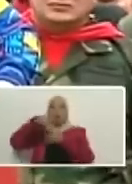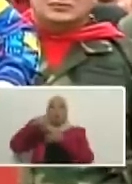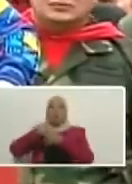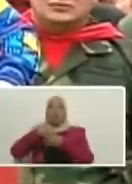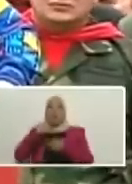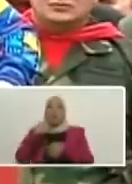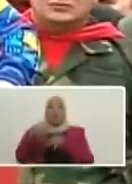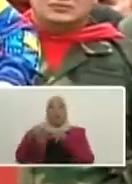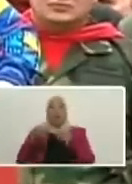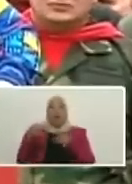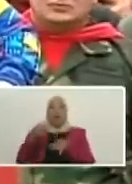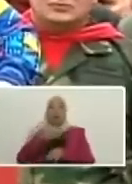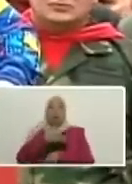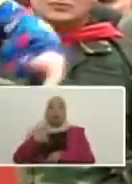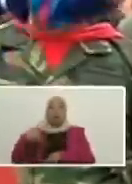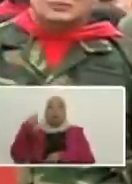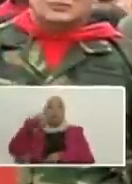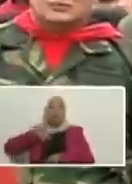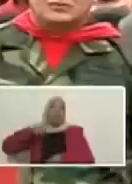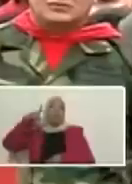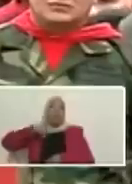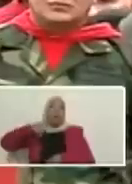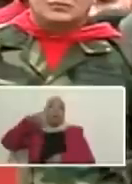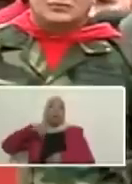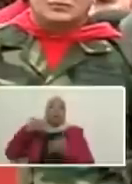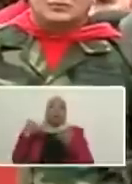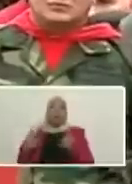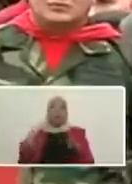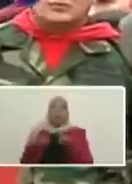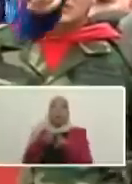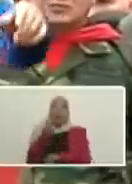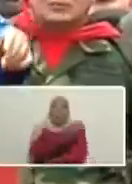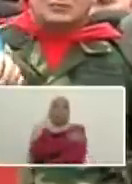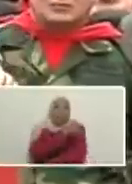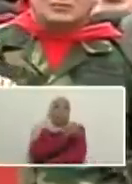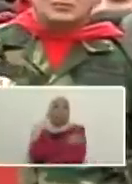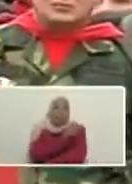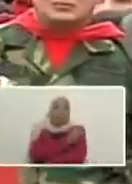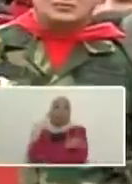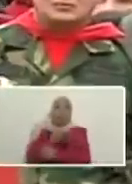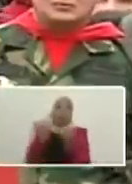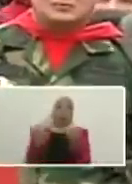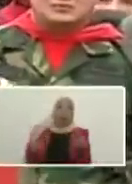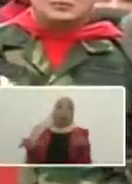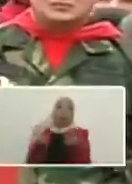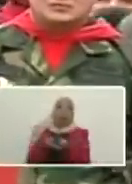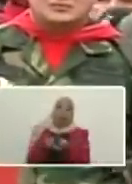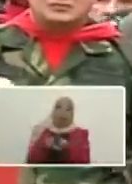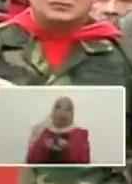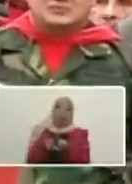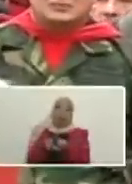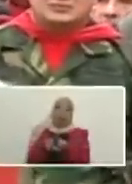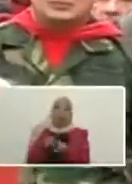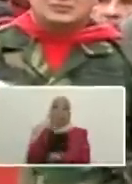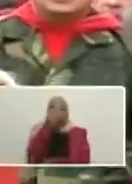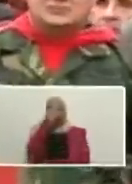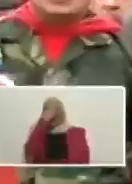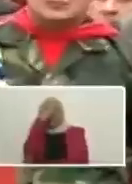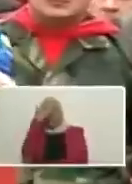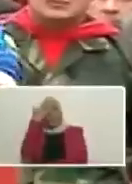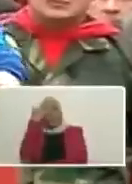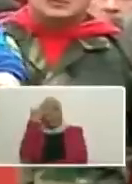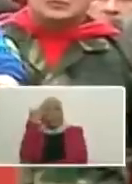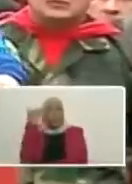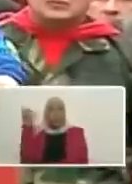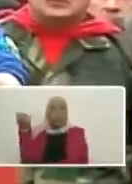villas y castillos y mentiras, como hace esta oposición de derecha, y luego se olvidaban de las promesas